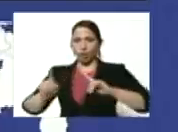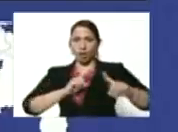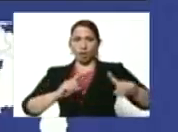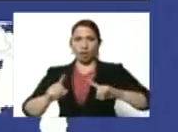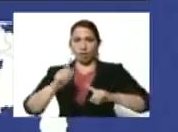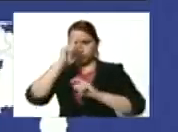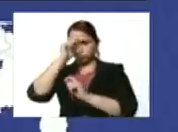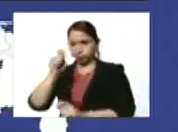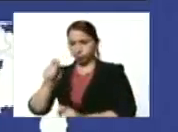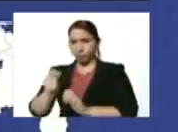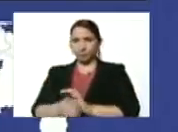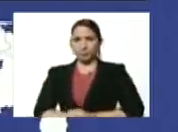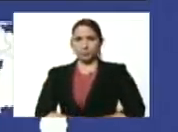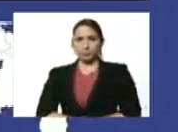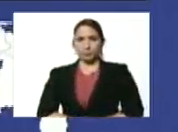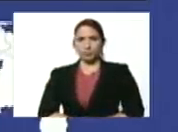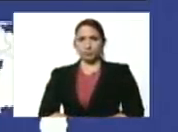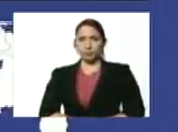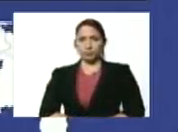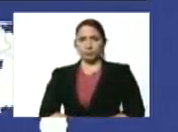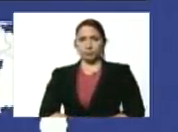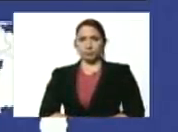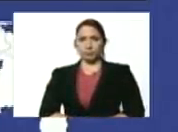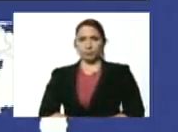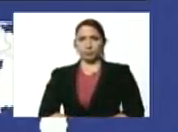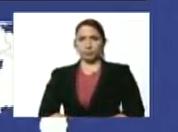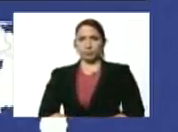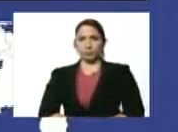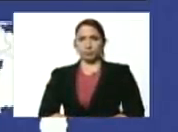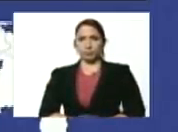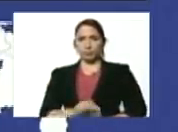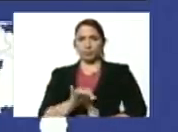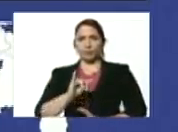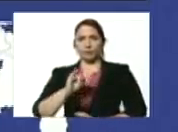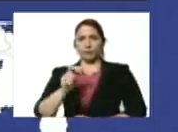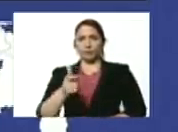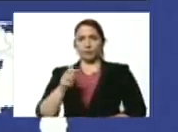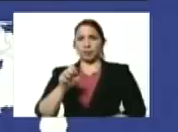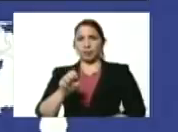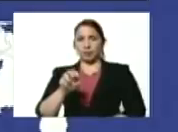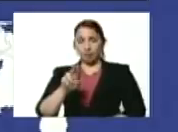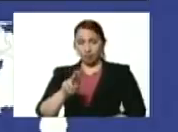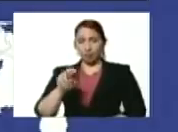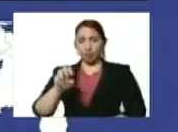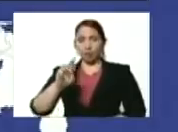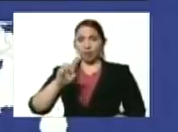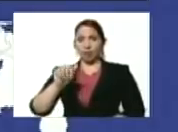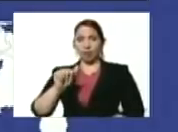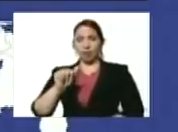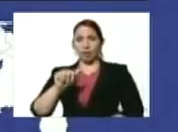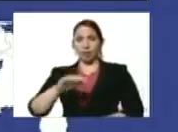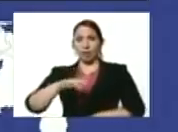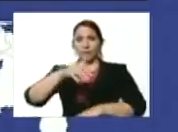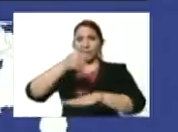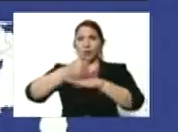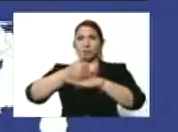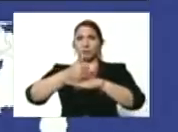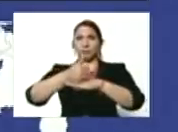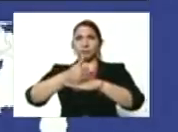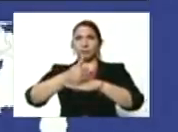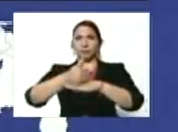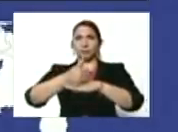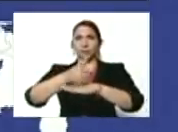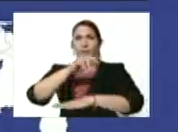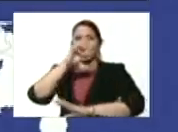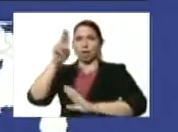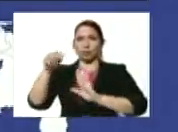designado al general de división Higueras Dorantes como el jefe